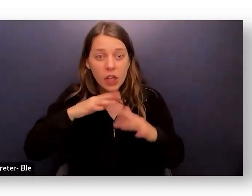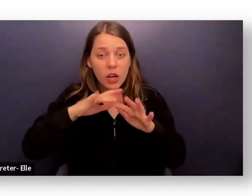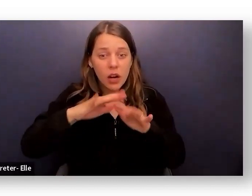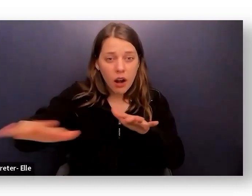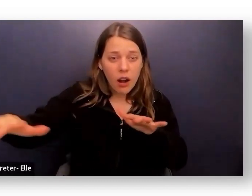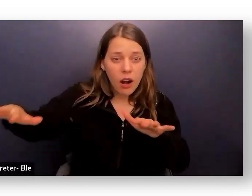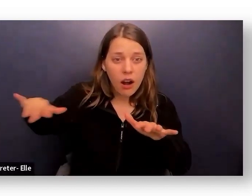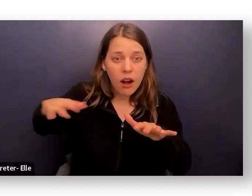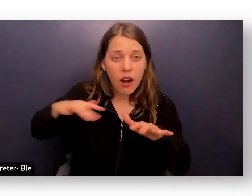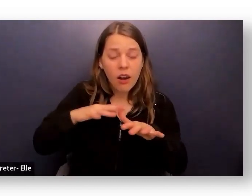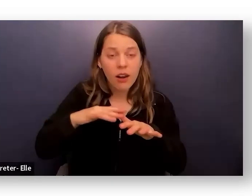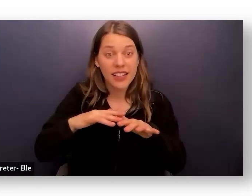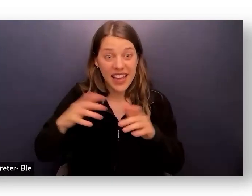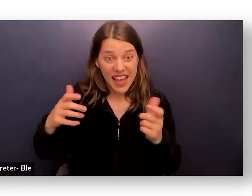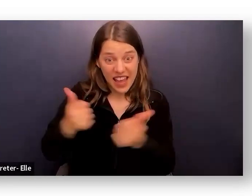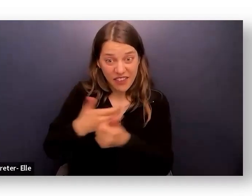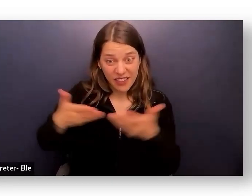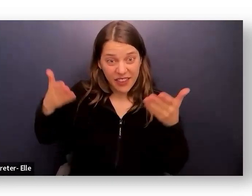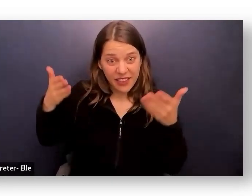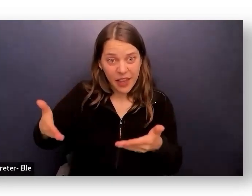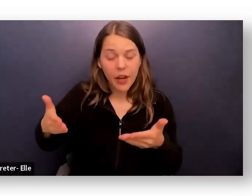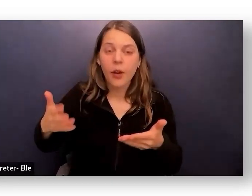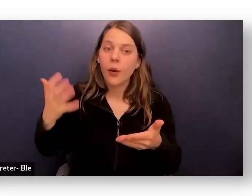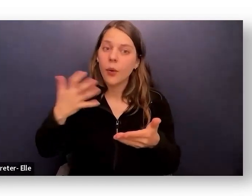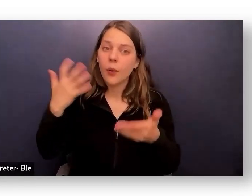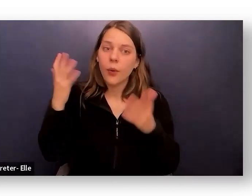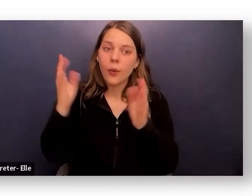piso en el bosque.